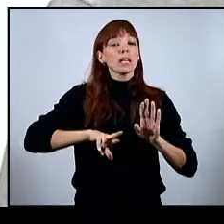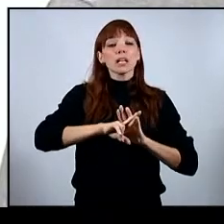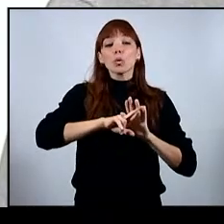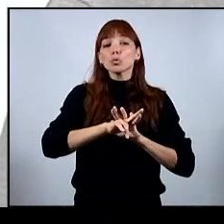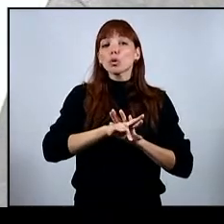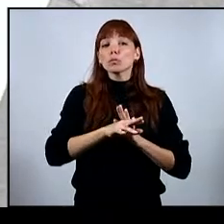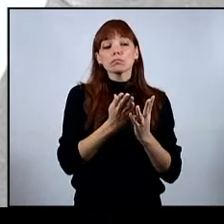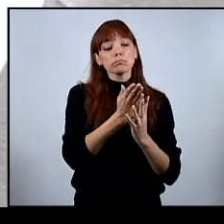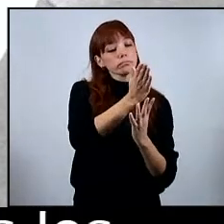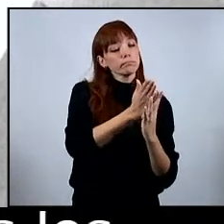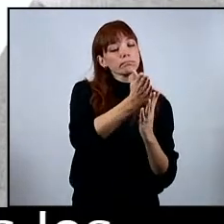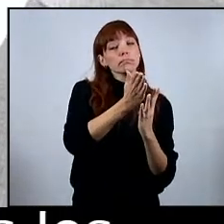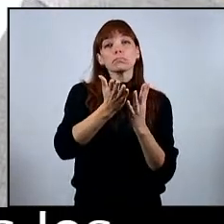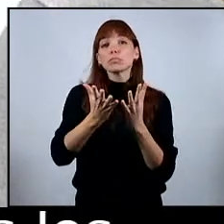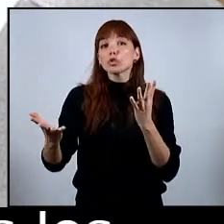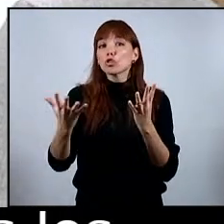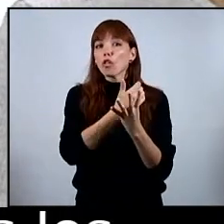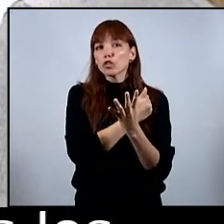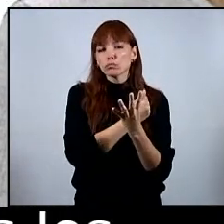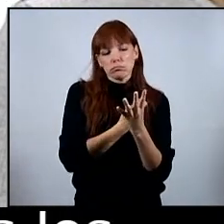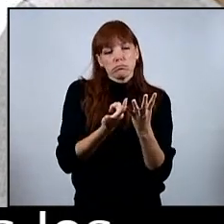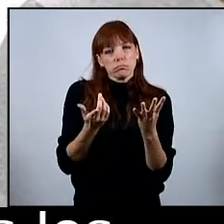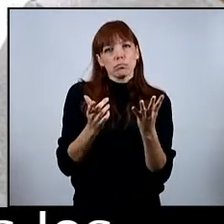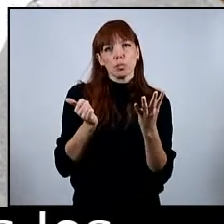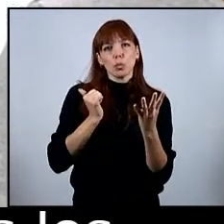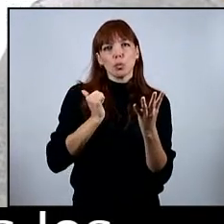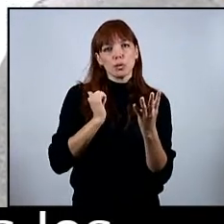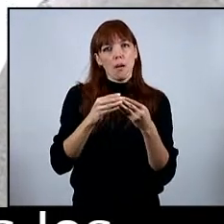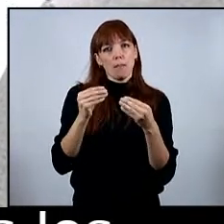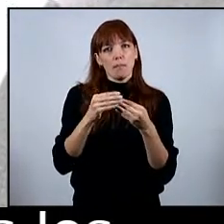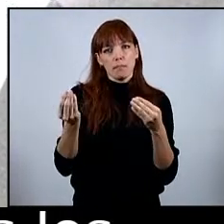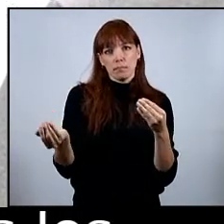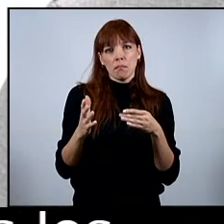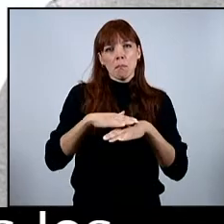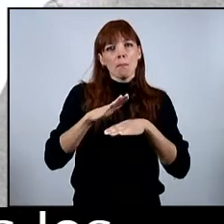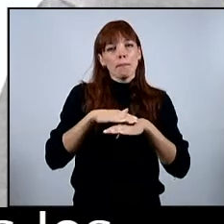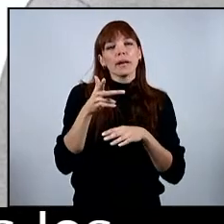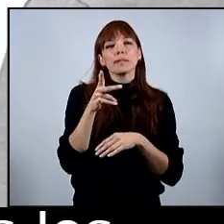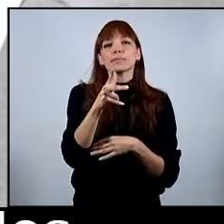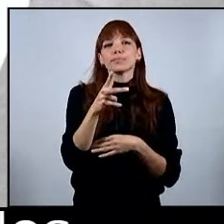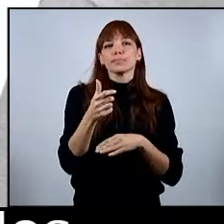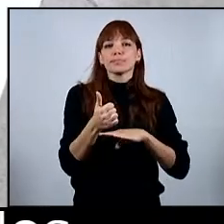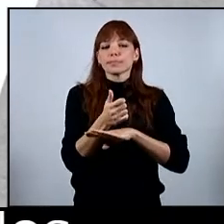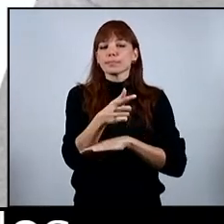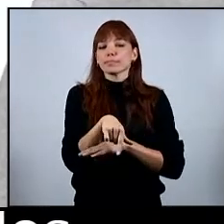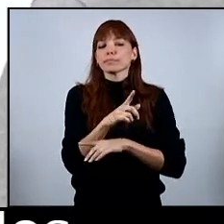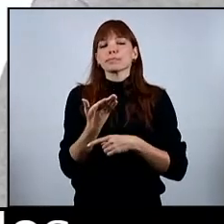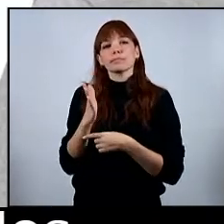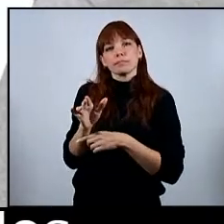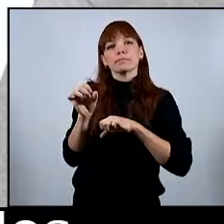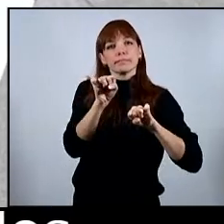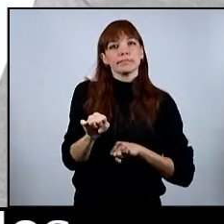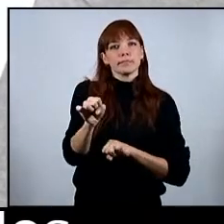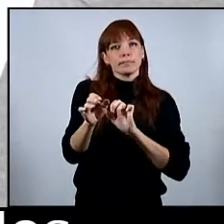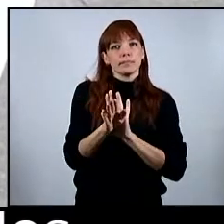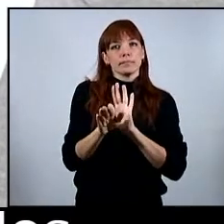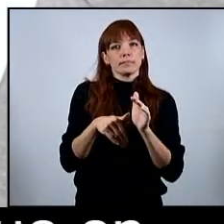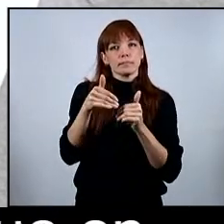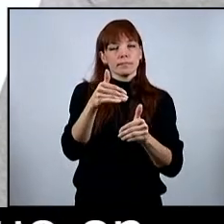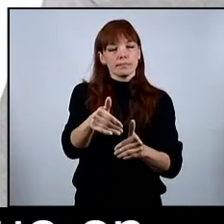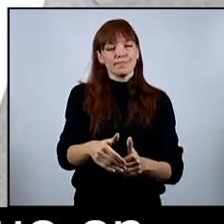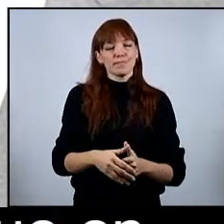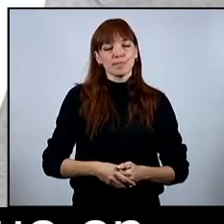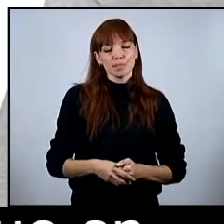que esté en su mano para seguir defendiendo los derechos de los ciudadanos a los que representamos, que en este caso son los extremeños.